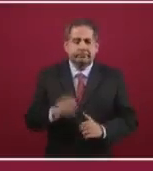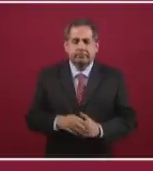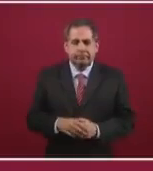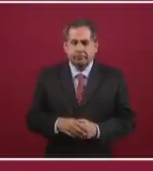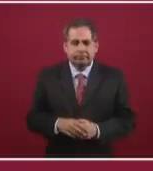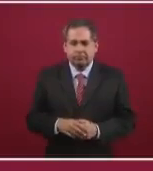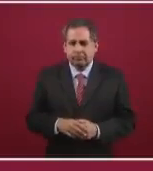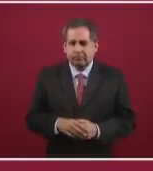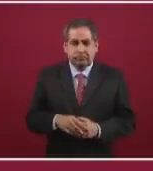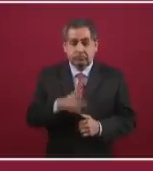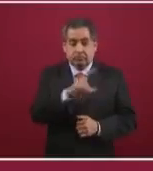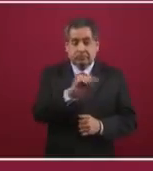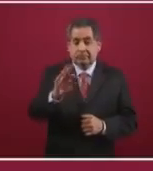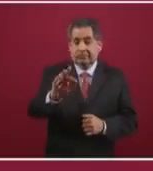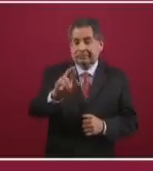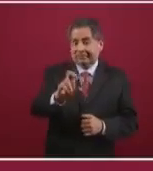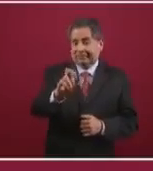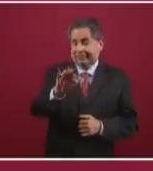no fue el Reforma,